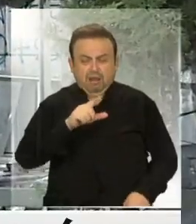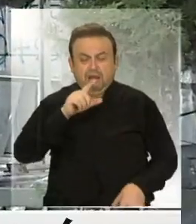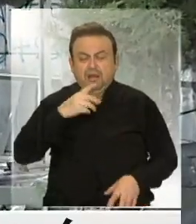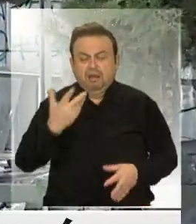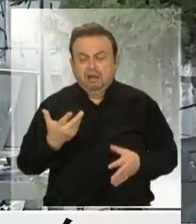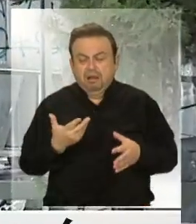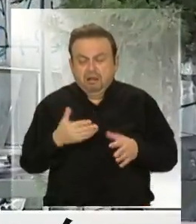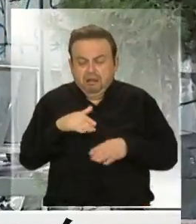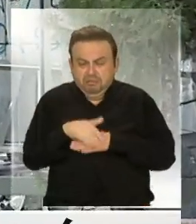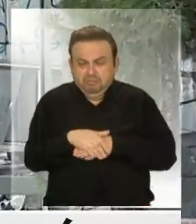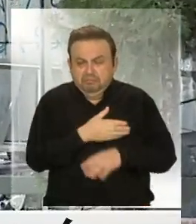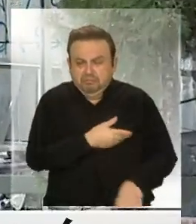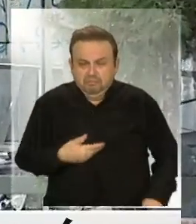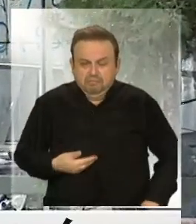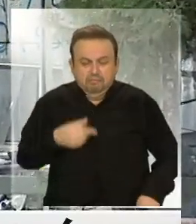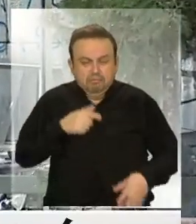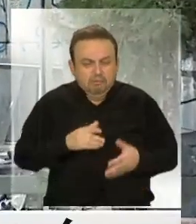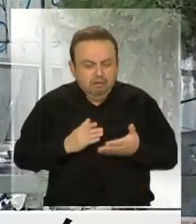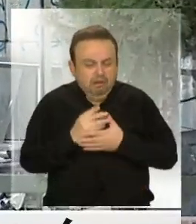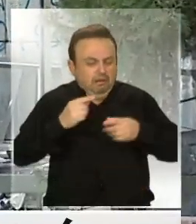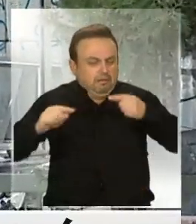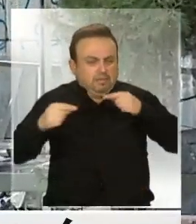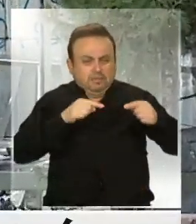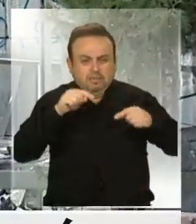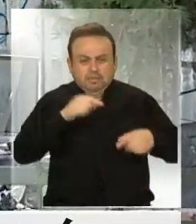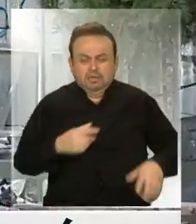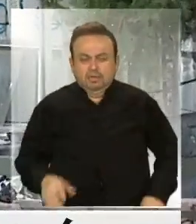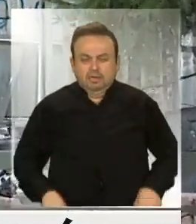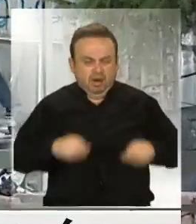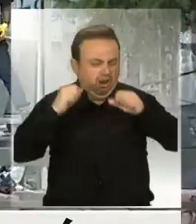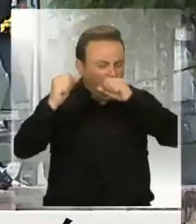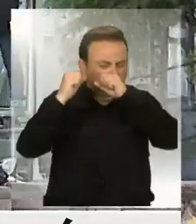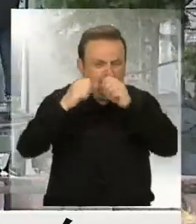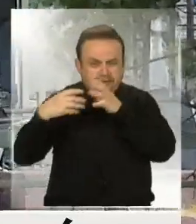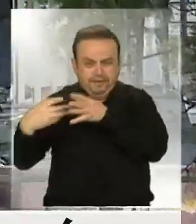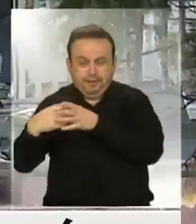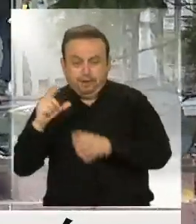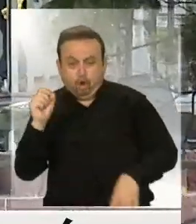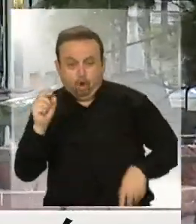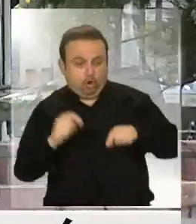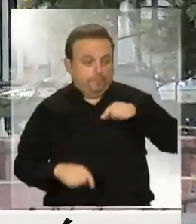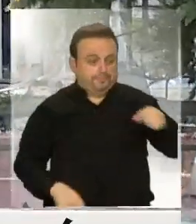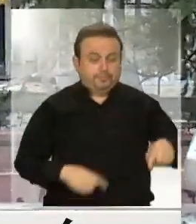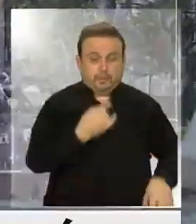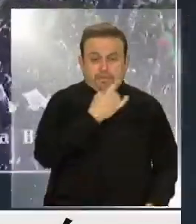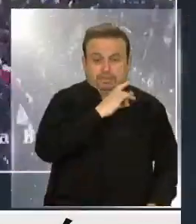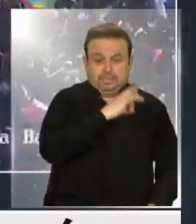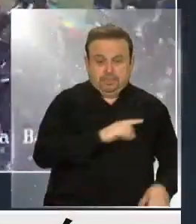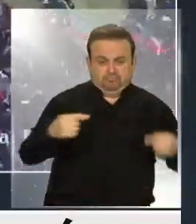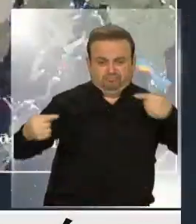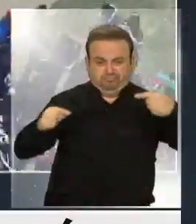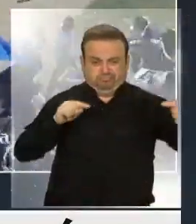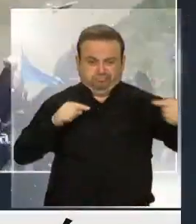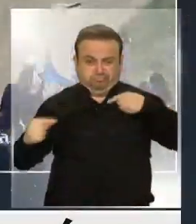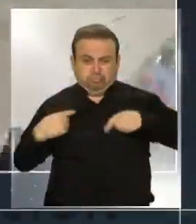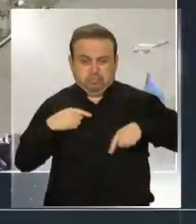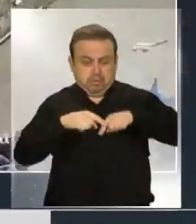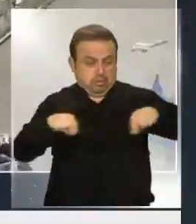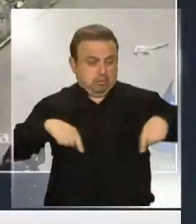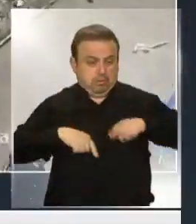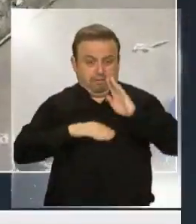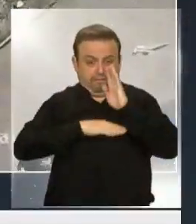jornada de ayer, cuando comienzan esta discusión, estas barras finalmente de Colo Colo, tanto como la Universidad de Chile, por apoderarse del